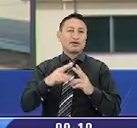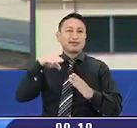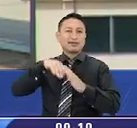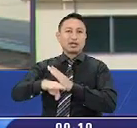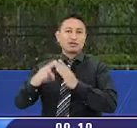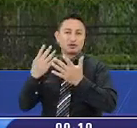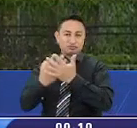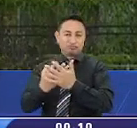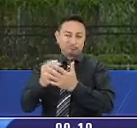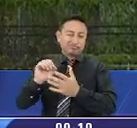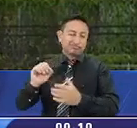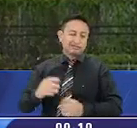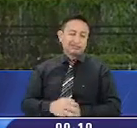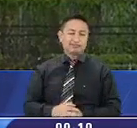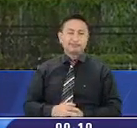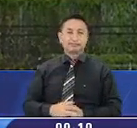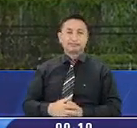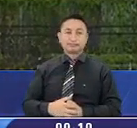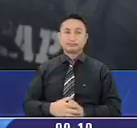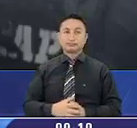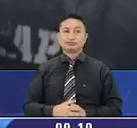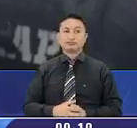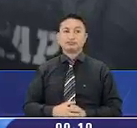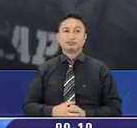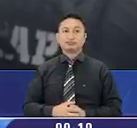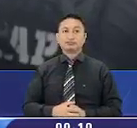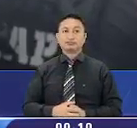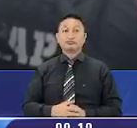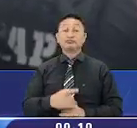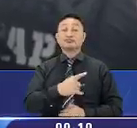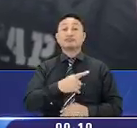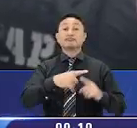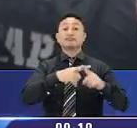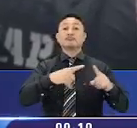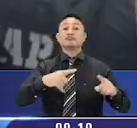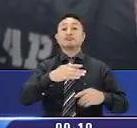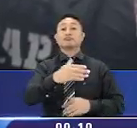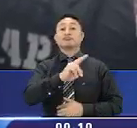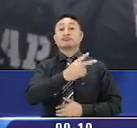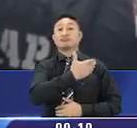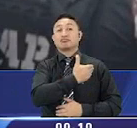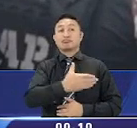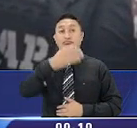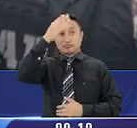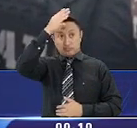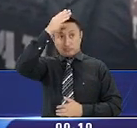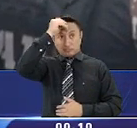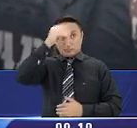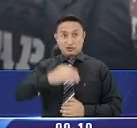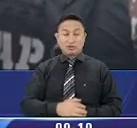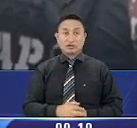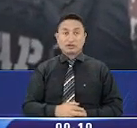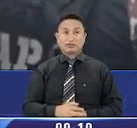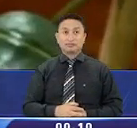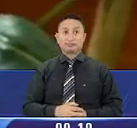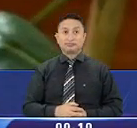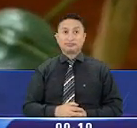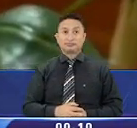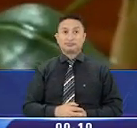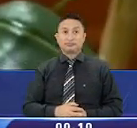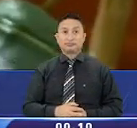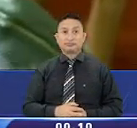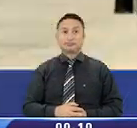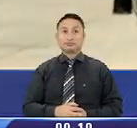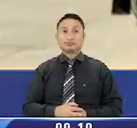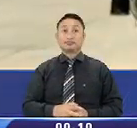en dicho centro de privación de libertad, entre ellos el ex vicepresidente de la República Jorge Glass, el